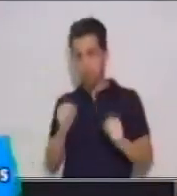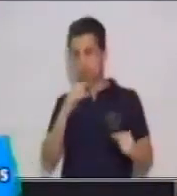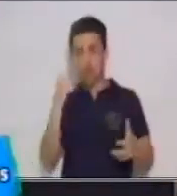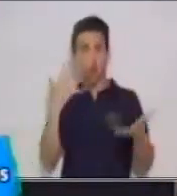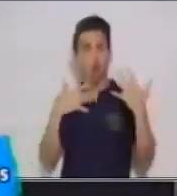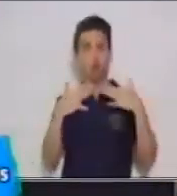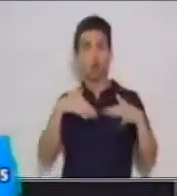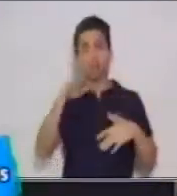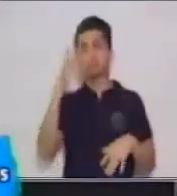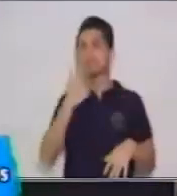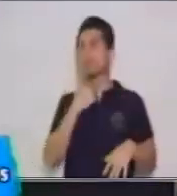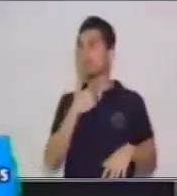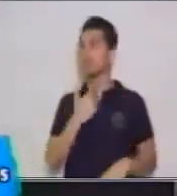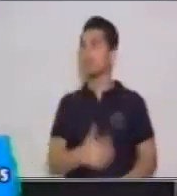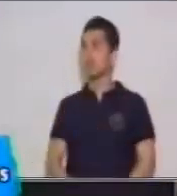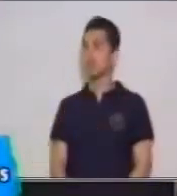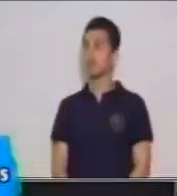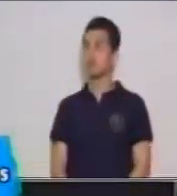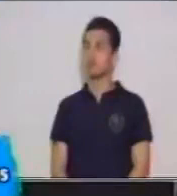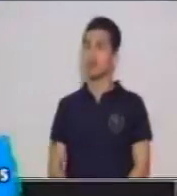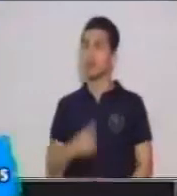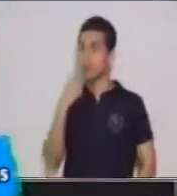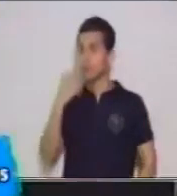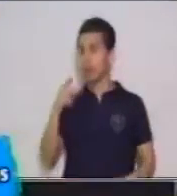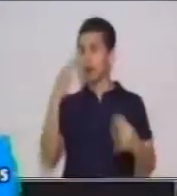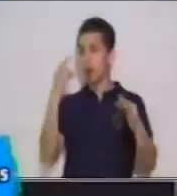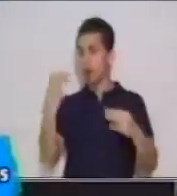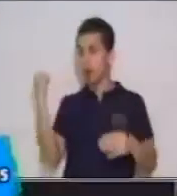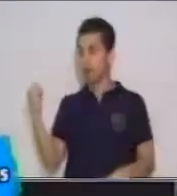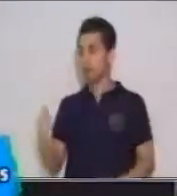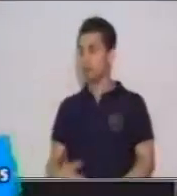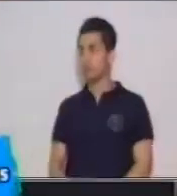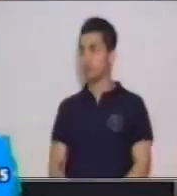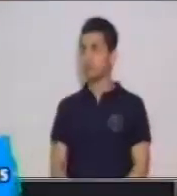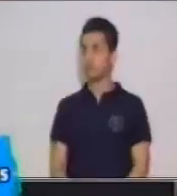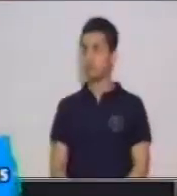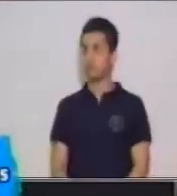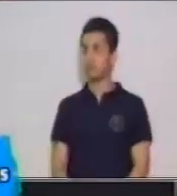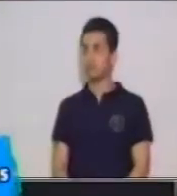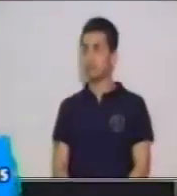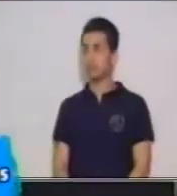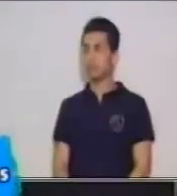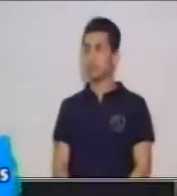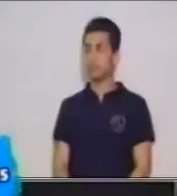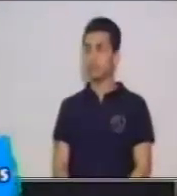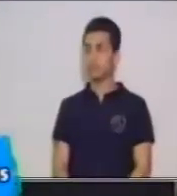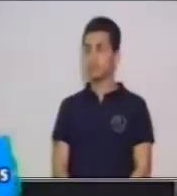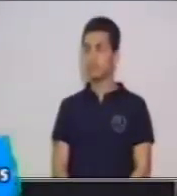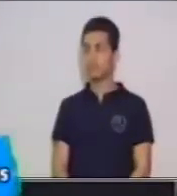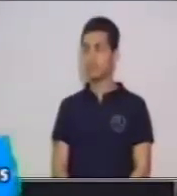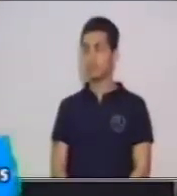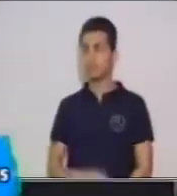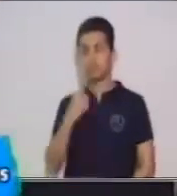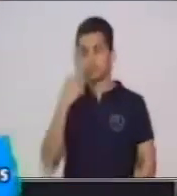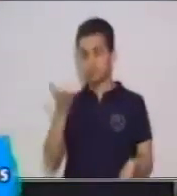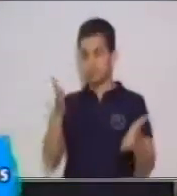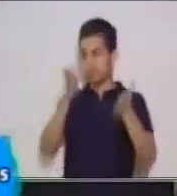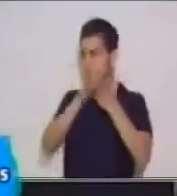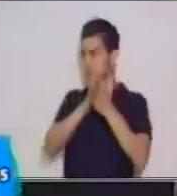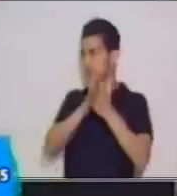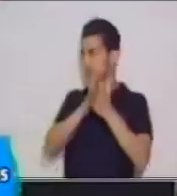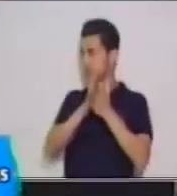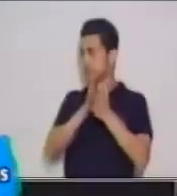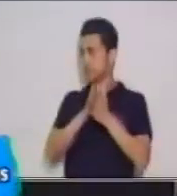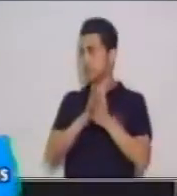más te guste. ¿Cómo lo vas a hacer? Tomas una hoja, la doblas en una esquina